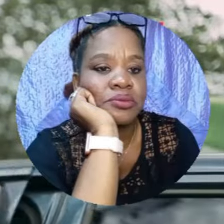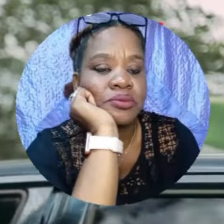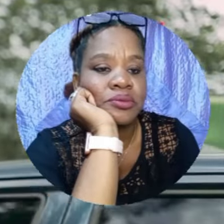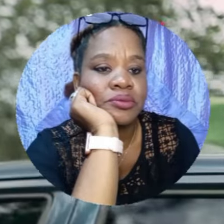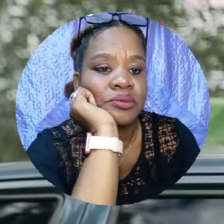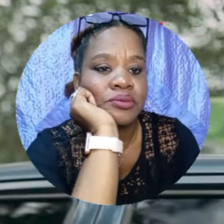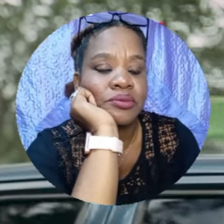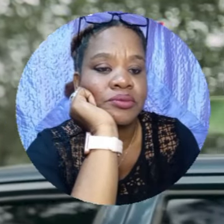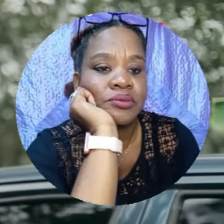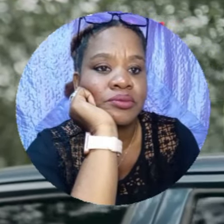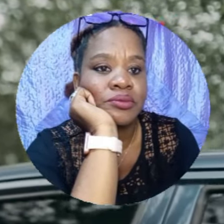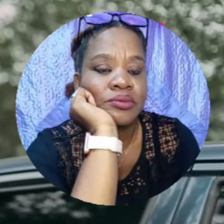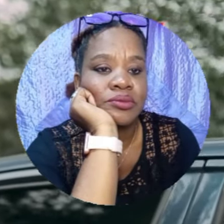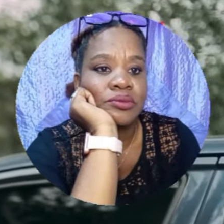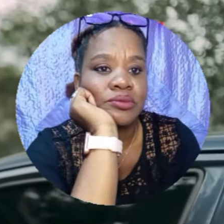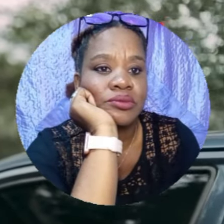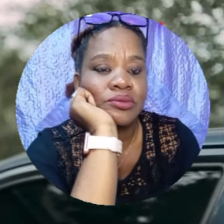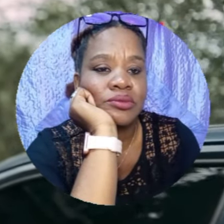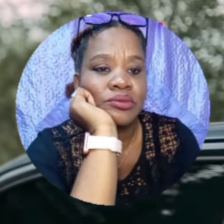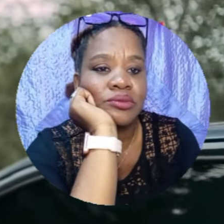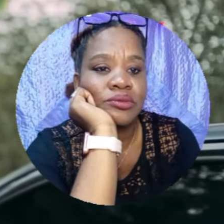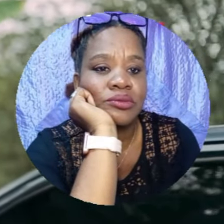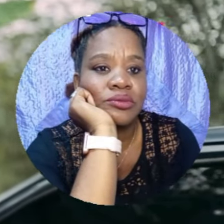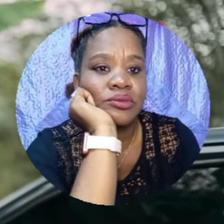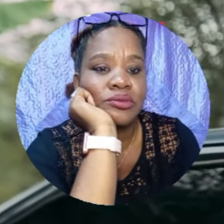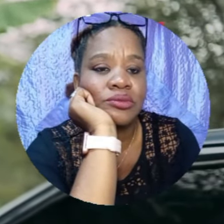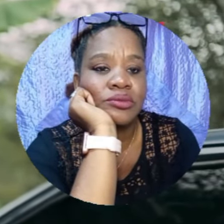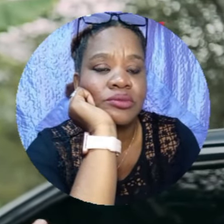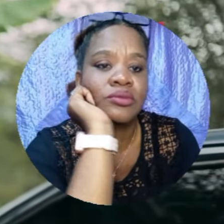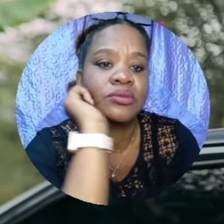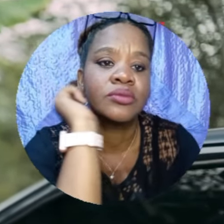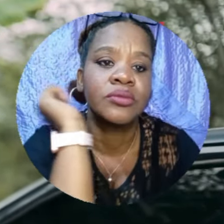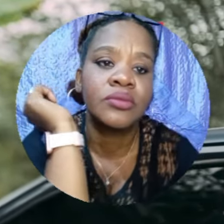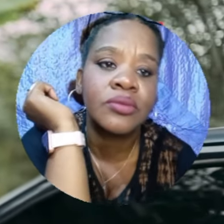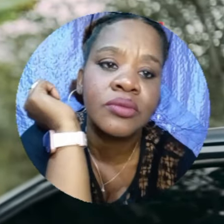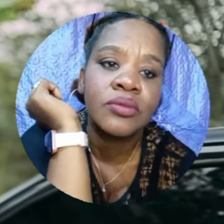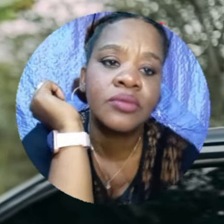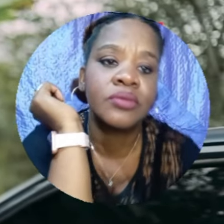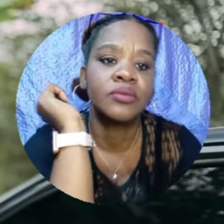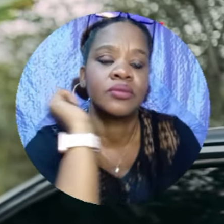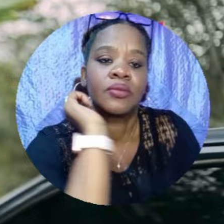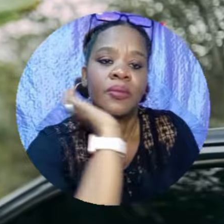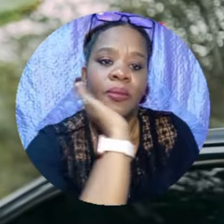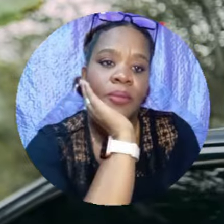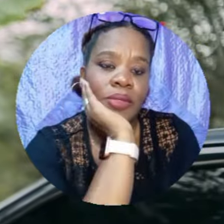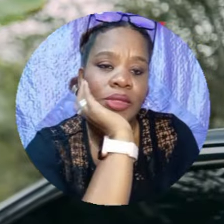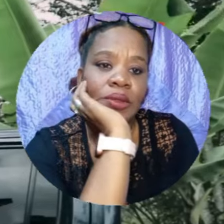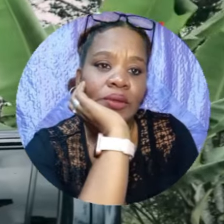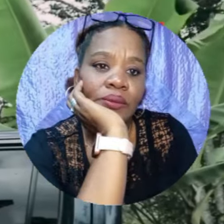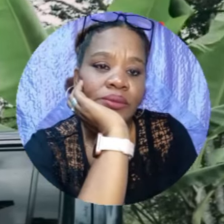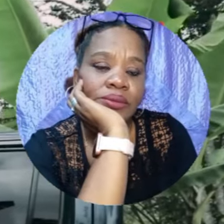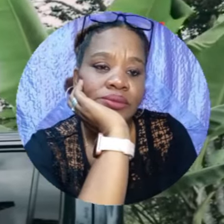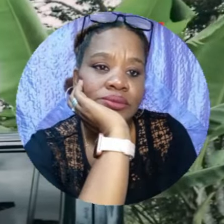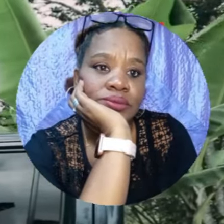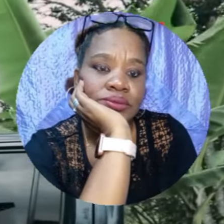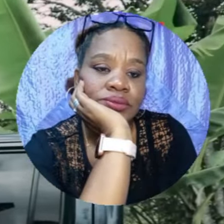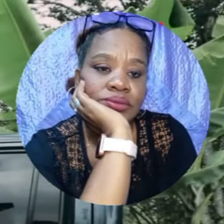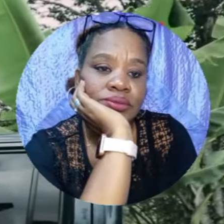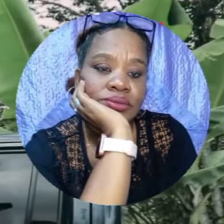La marca de café más consumida en todo el mundo se encuentra en República Dominicana con sus máquinas expendedoras. Pero no fue